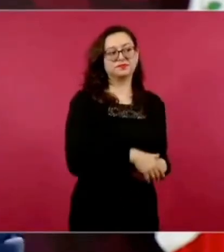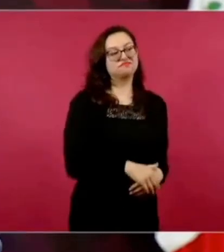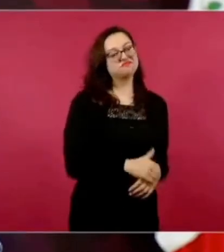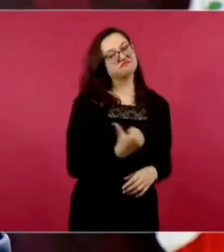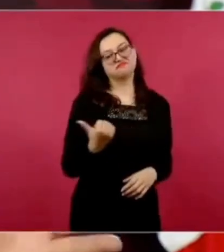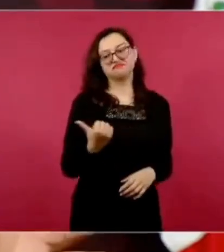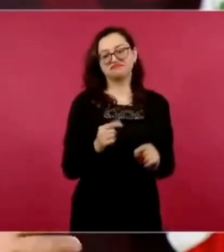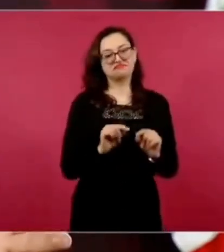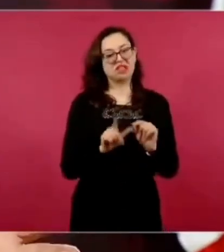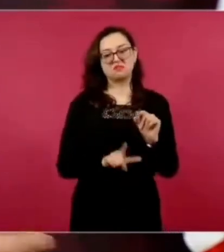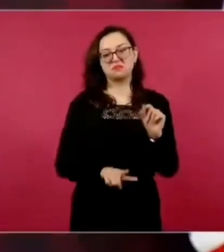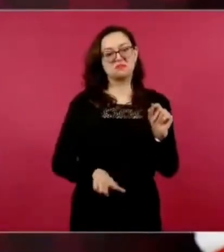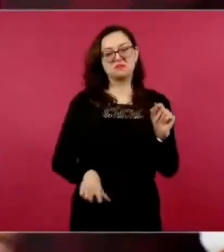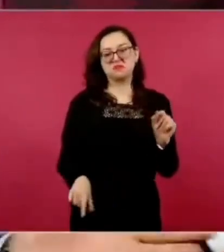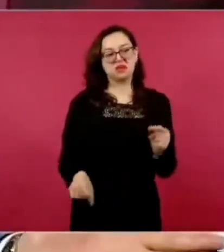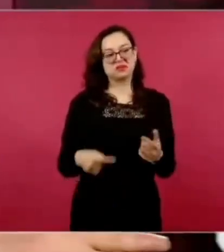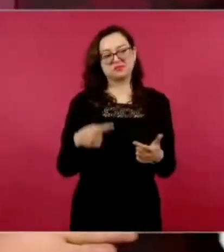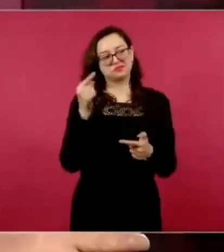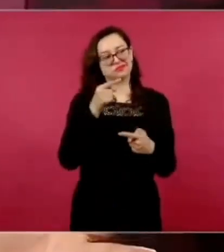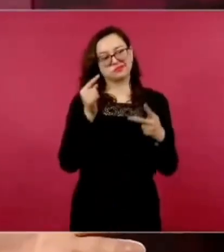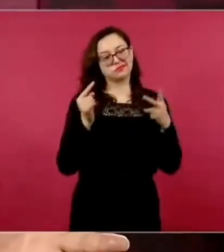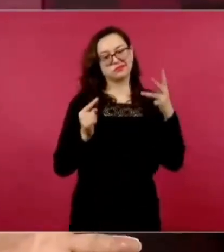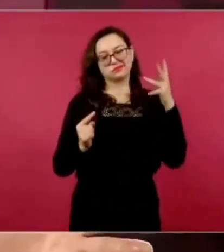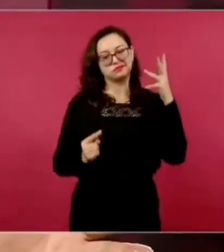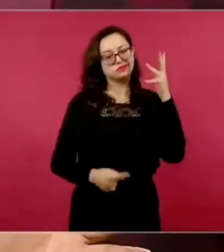Le dijo, pues, está así,